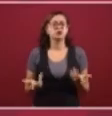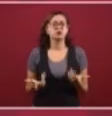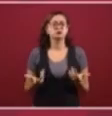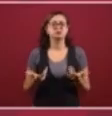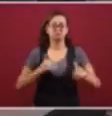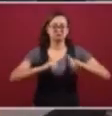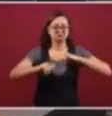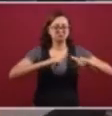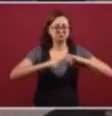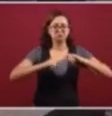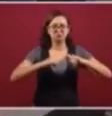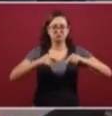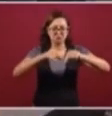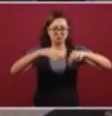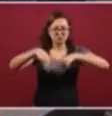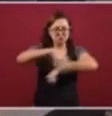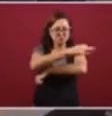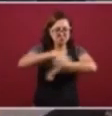había